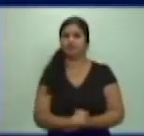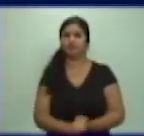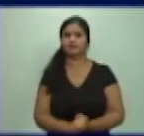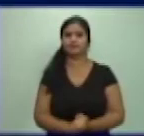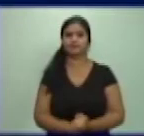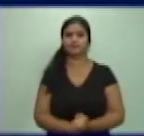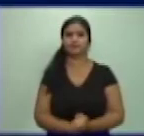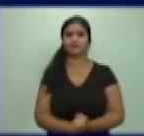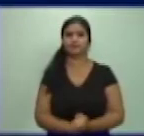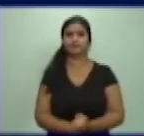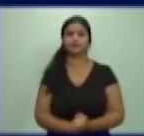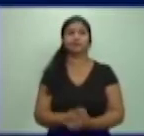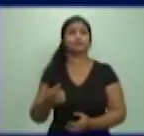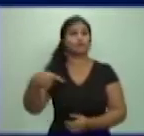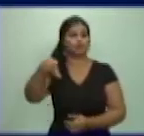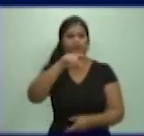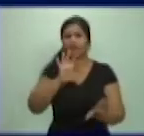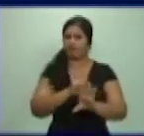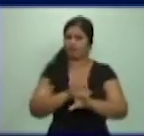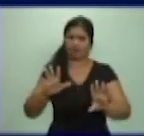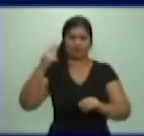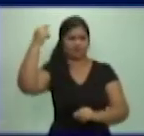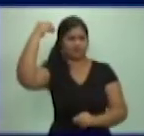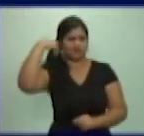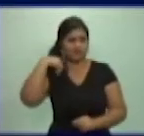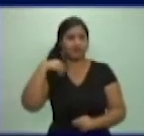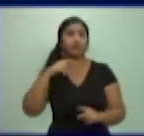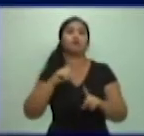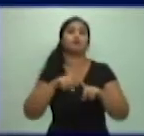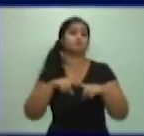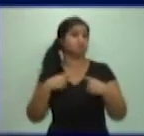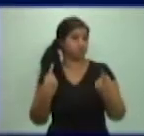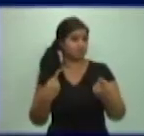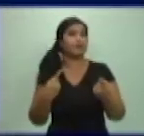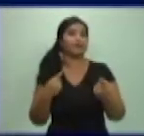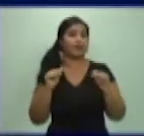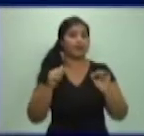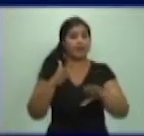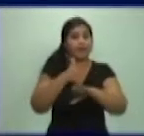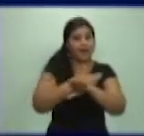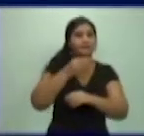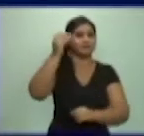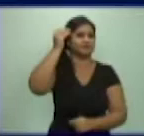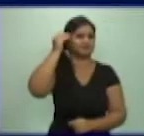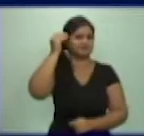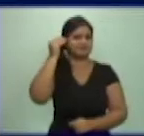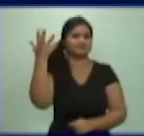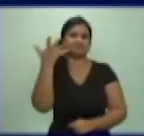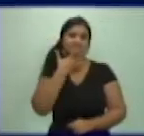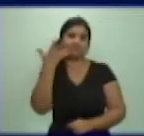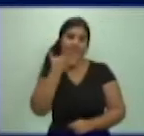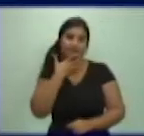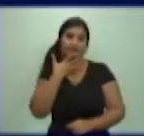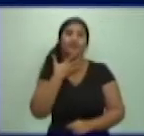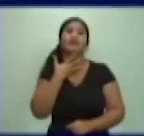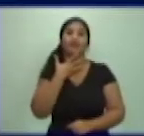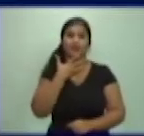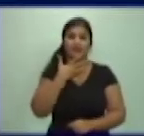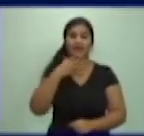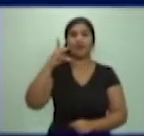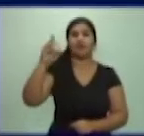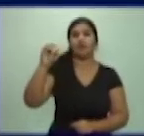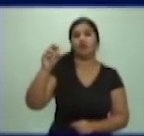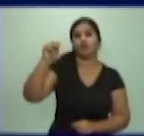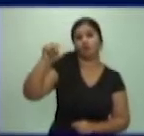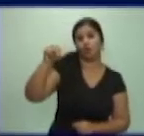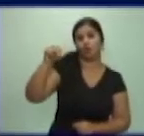Efectivamente, ustedes dominan perfectamente bien esta obra, que es El ingenioso hidalgo Don Quijote de la Mancha. En su libro de texto, Don aparece con